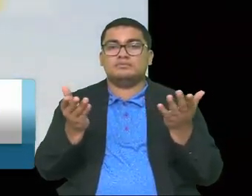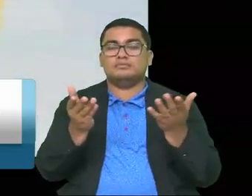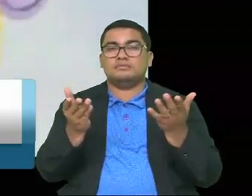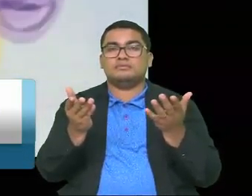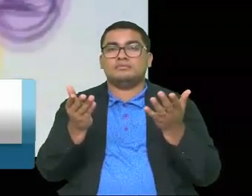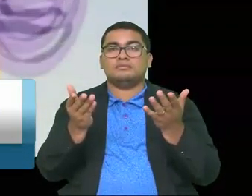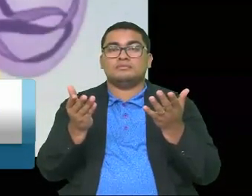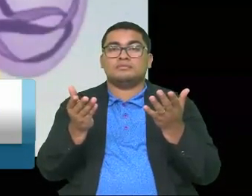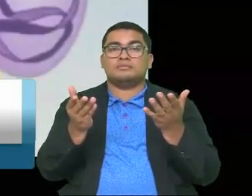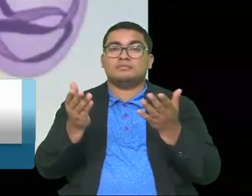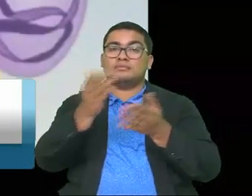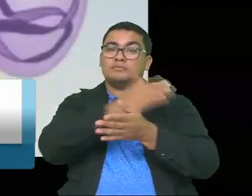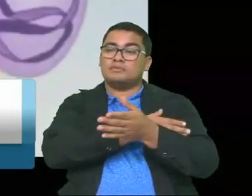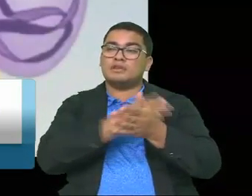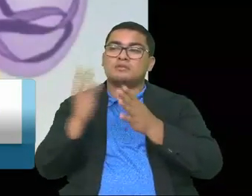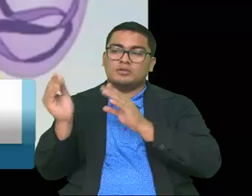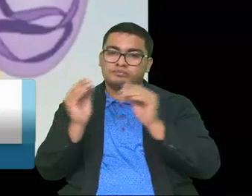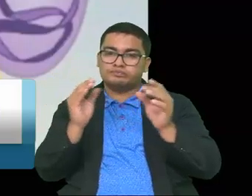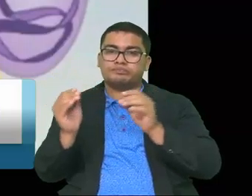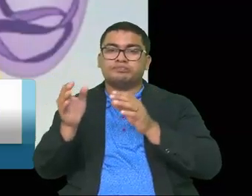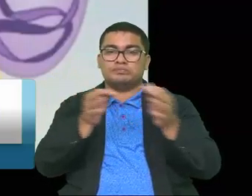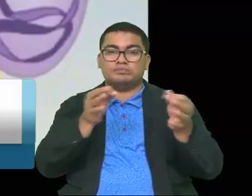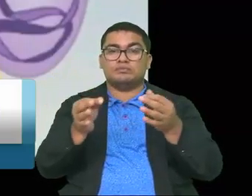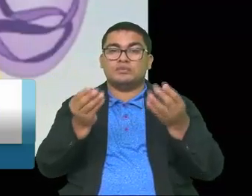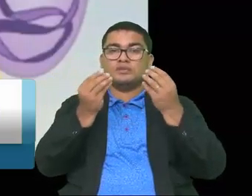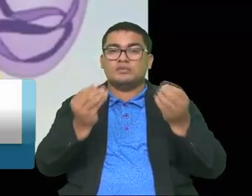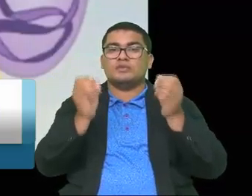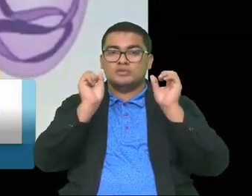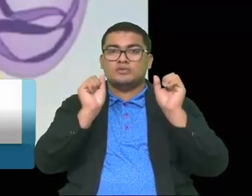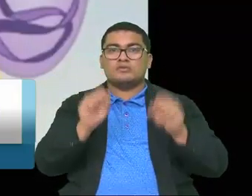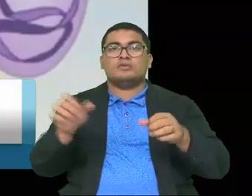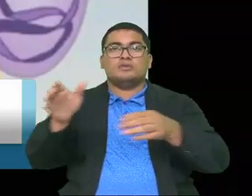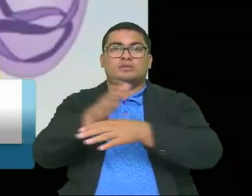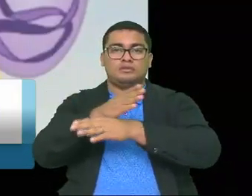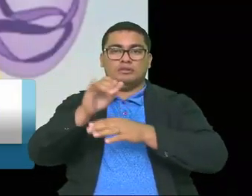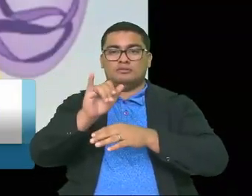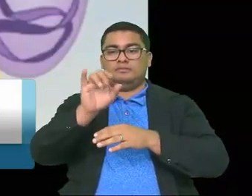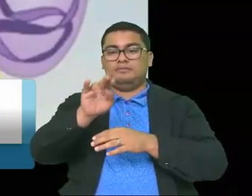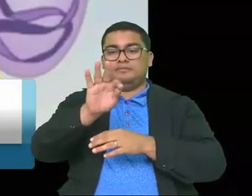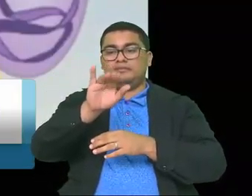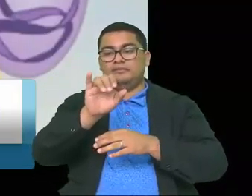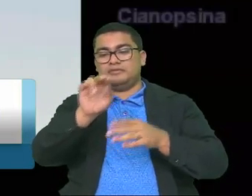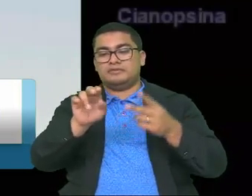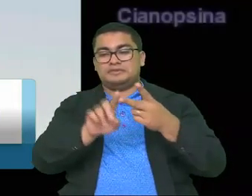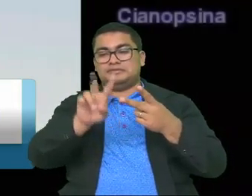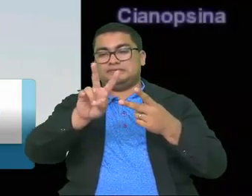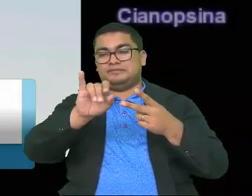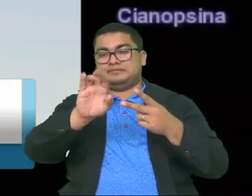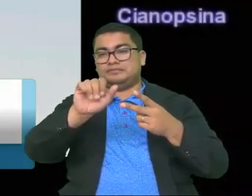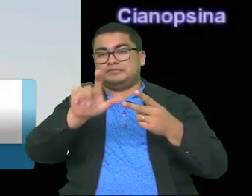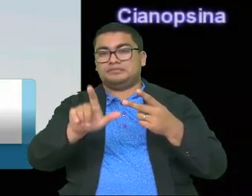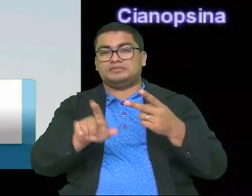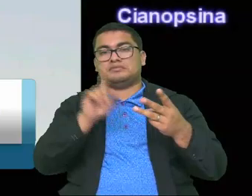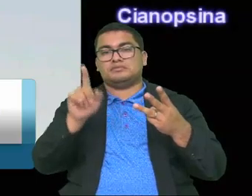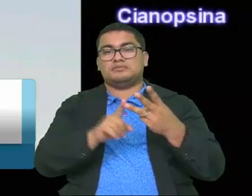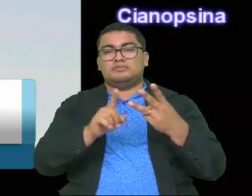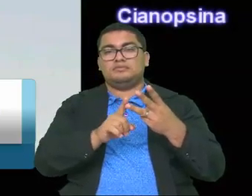la causa, ¿qué se hace para tratar de devolver la visión a ese paciente que está preocupado, pues, por...?